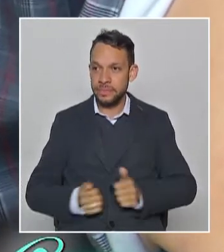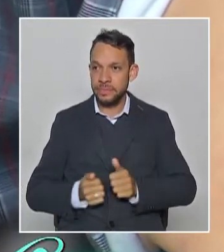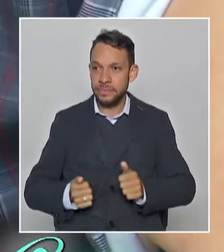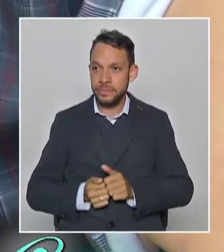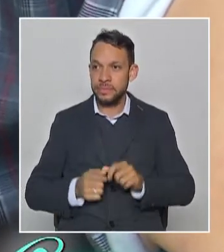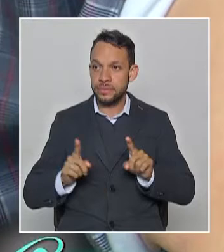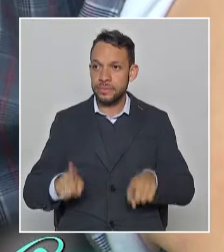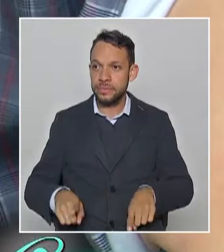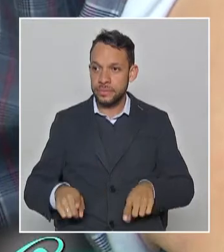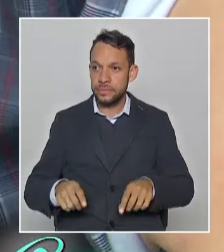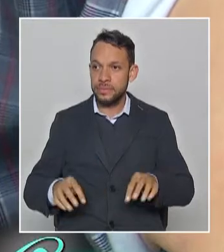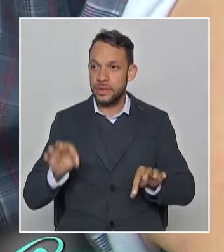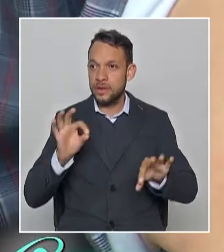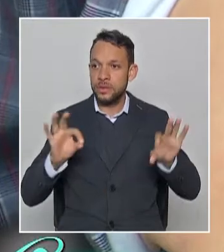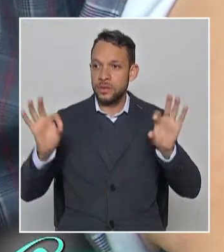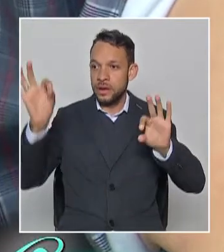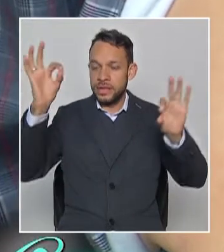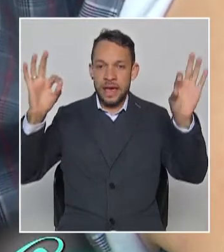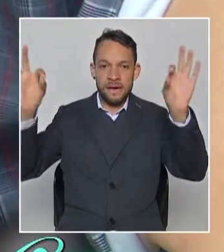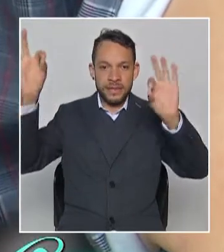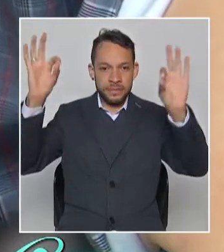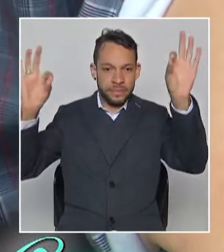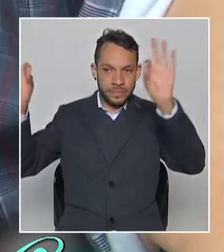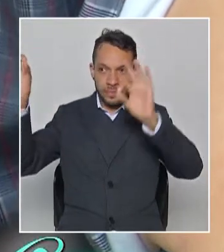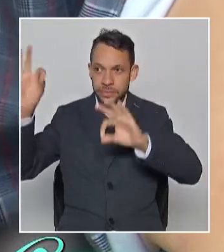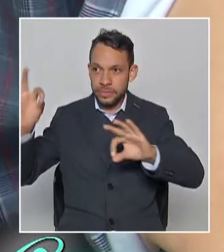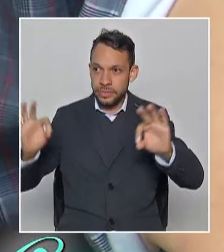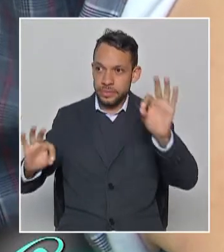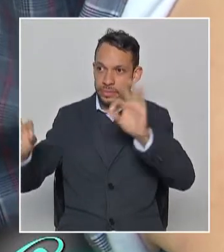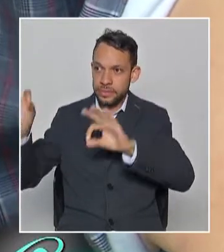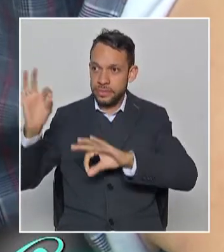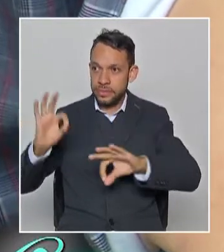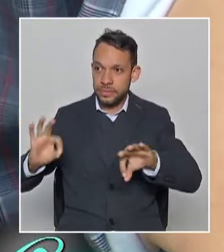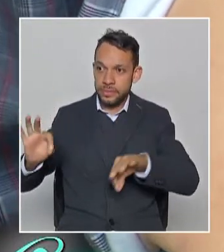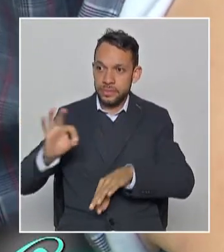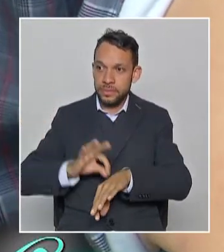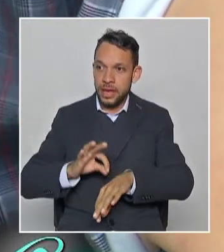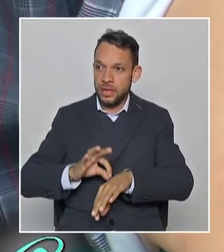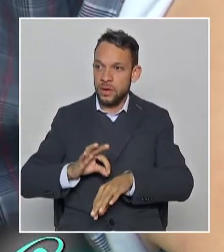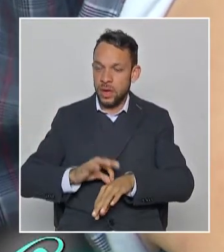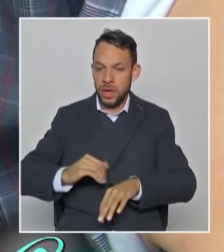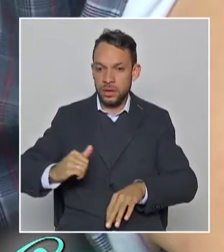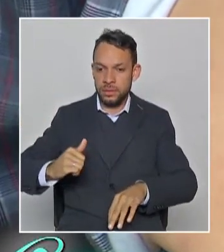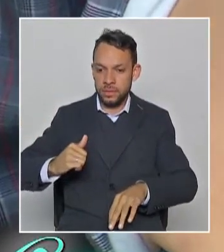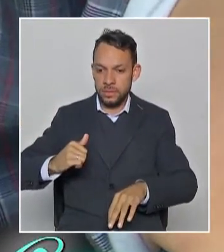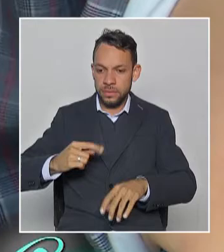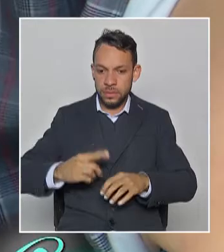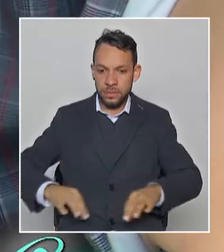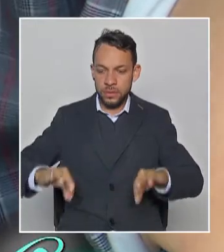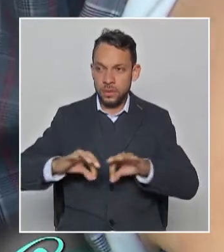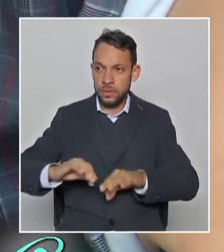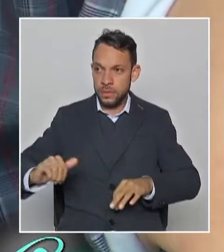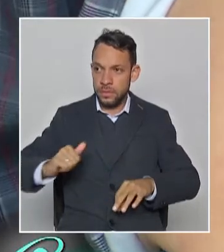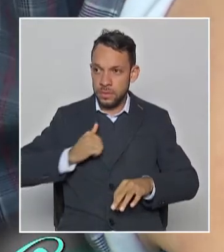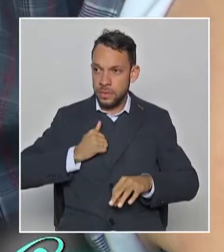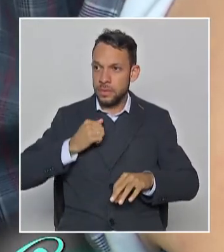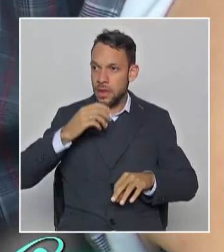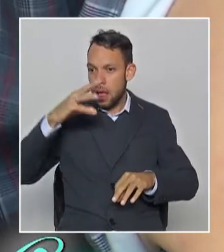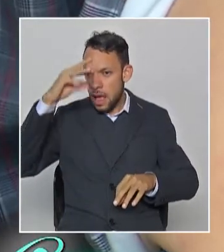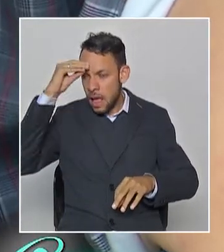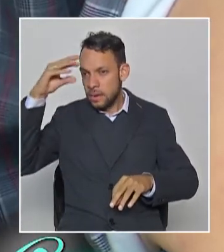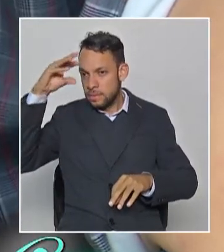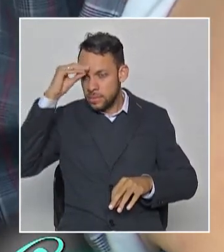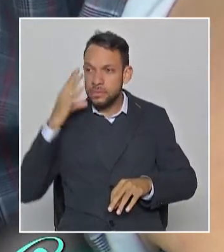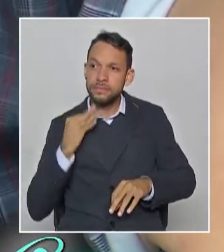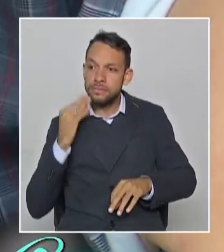con apiterapia. Las investigaciones tan grandes que han hecho en Canadá y en México, cómo están demostrando que es